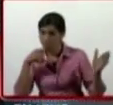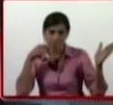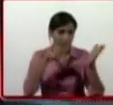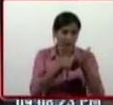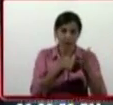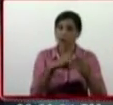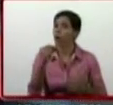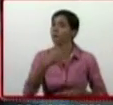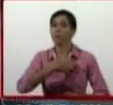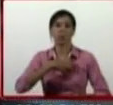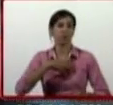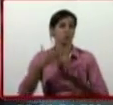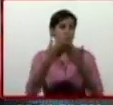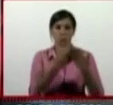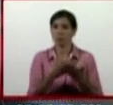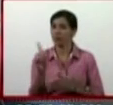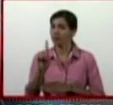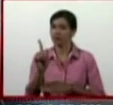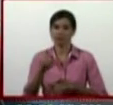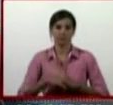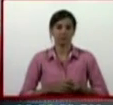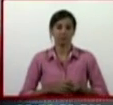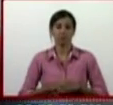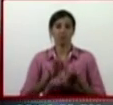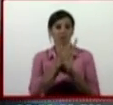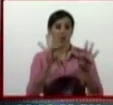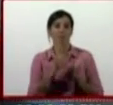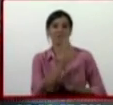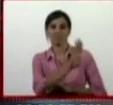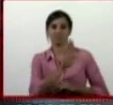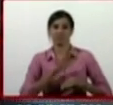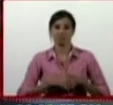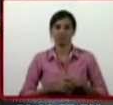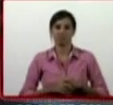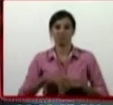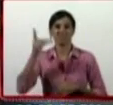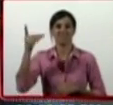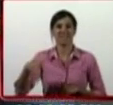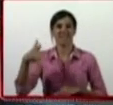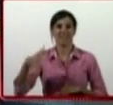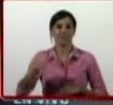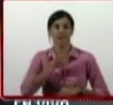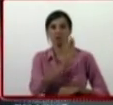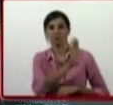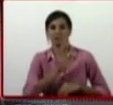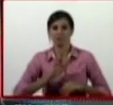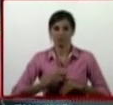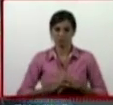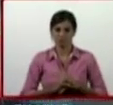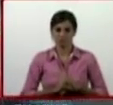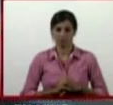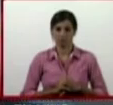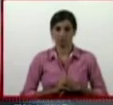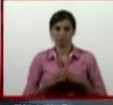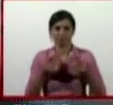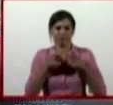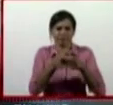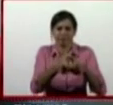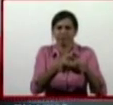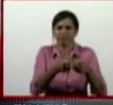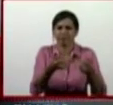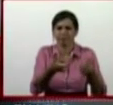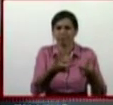estudia. Ese es el modelo de los pitiyanquis de la derecha. De la derecha gremial, de